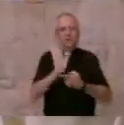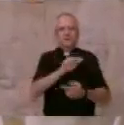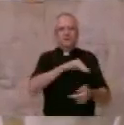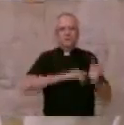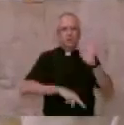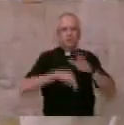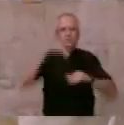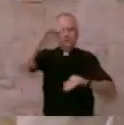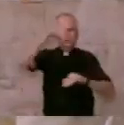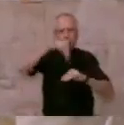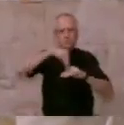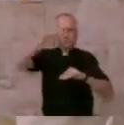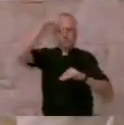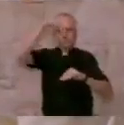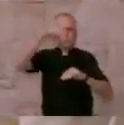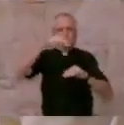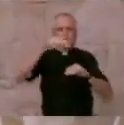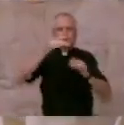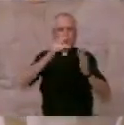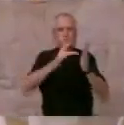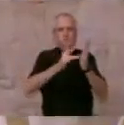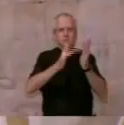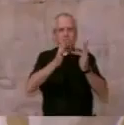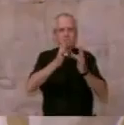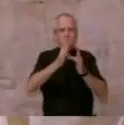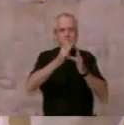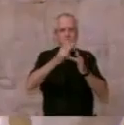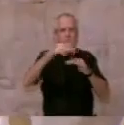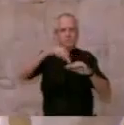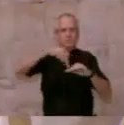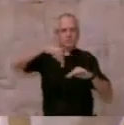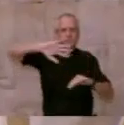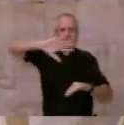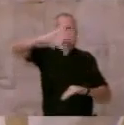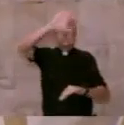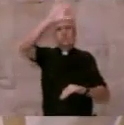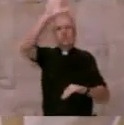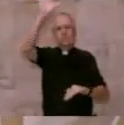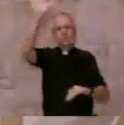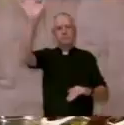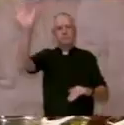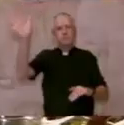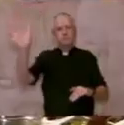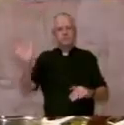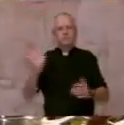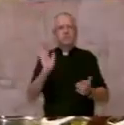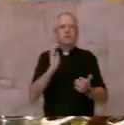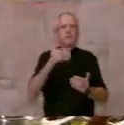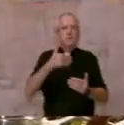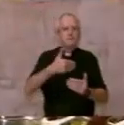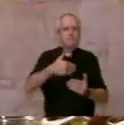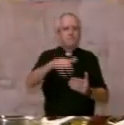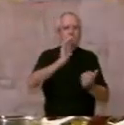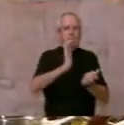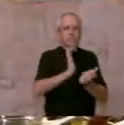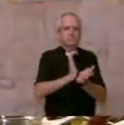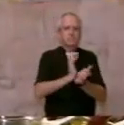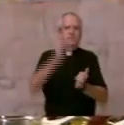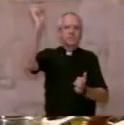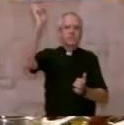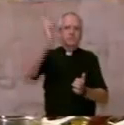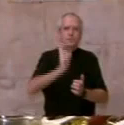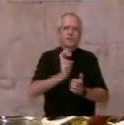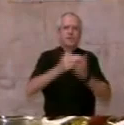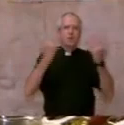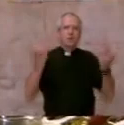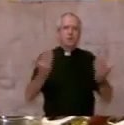Así pues, Padre, al celebrar ahora el memorial de la pasión salvadora de tu Hijo, de su admirable resurrección y ascensión al cielo, mientras